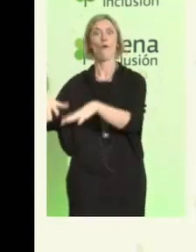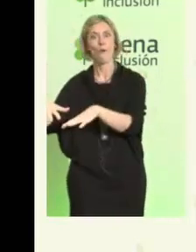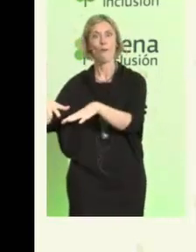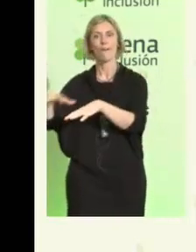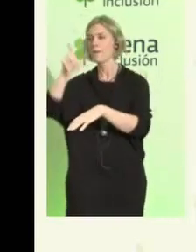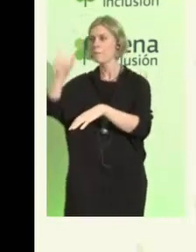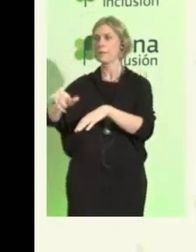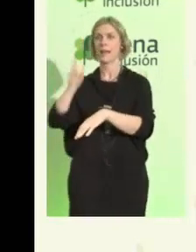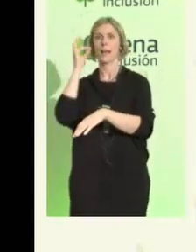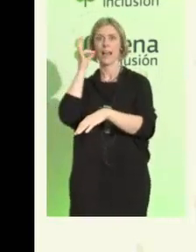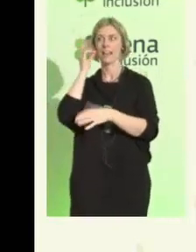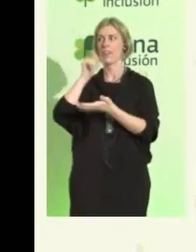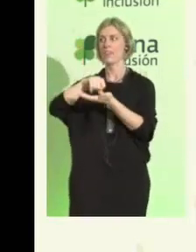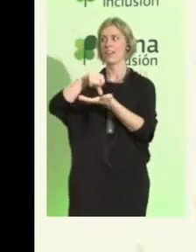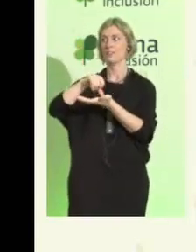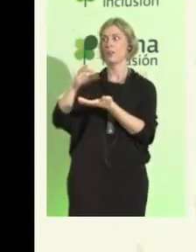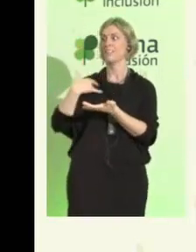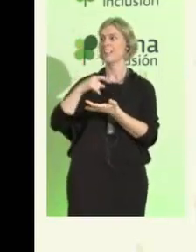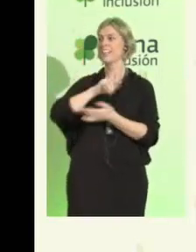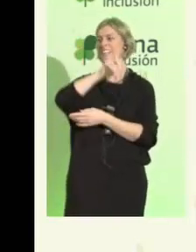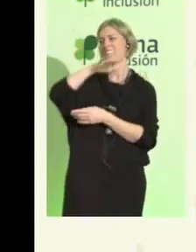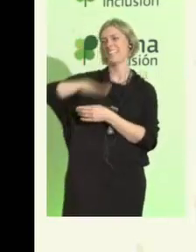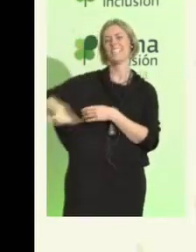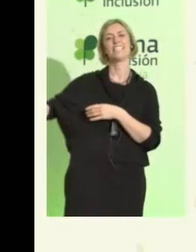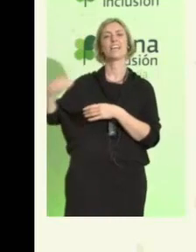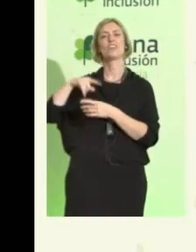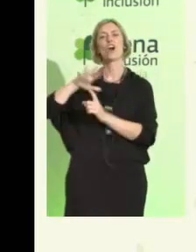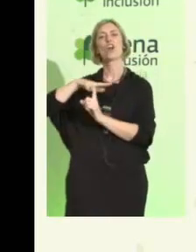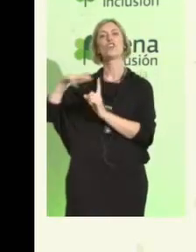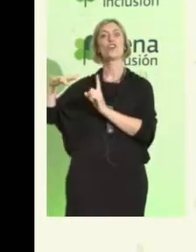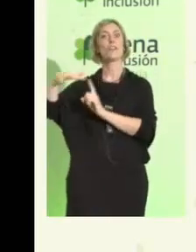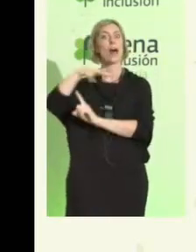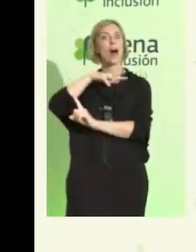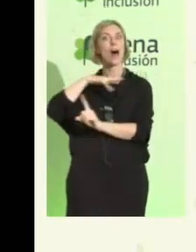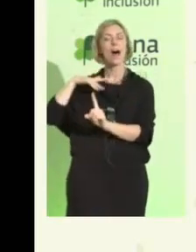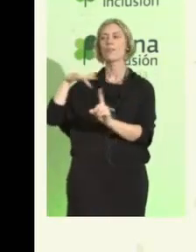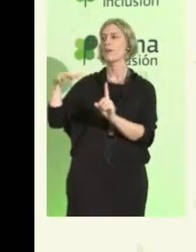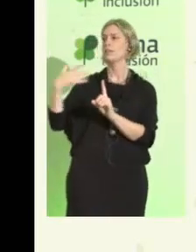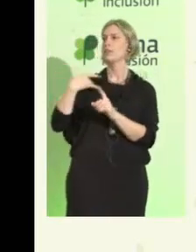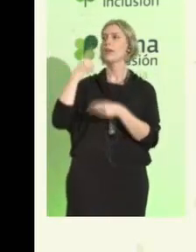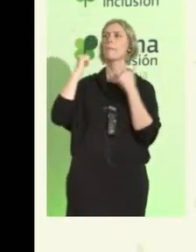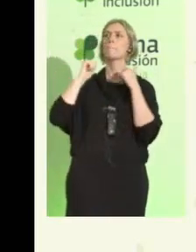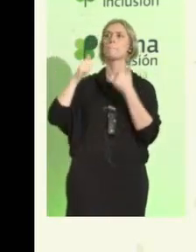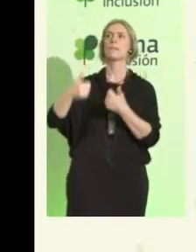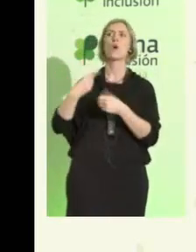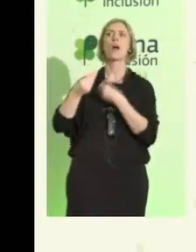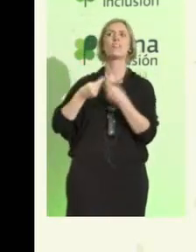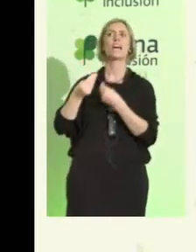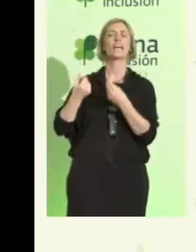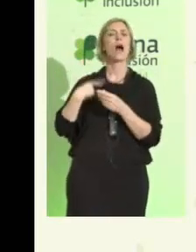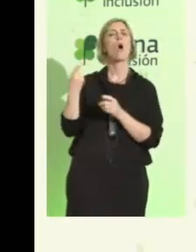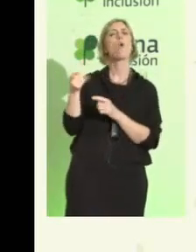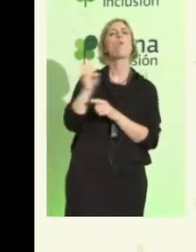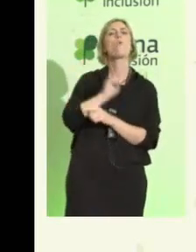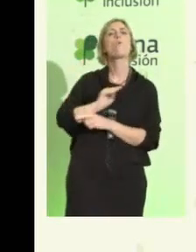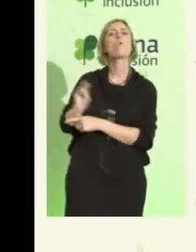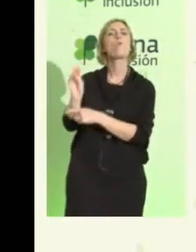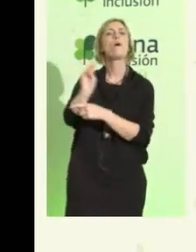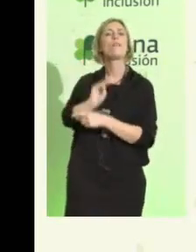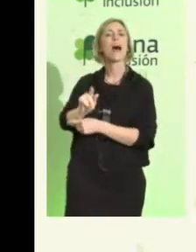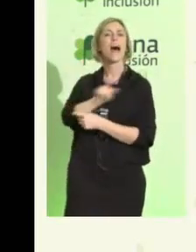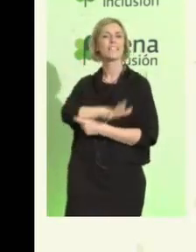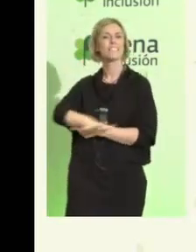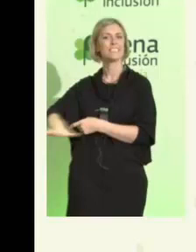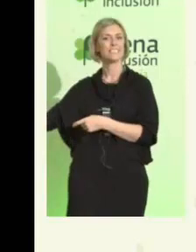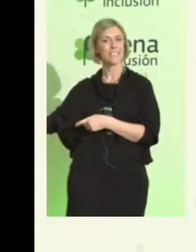de niños. Y lo que empezó era hacer de babysitter, de canguro, de los niños de las